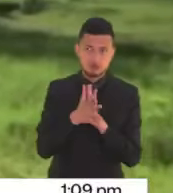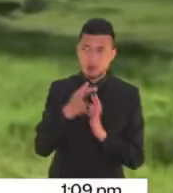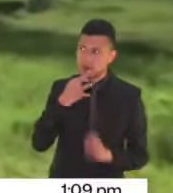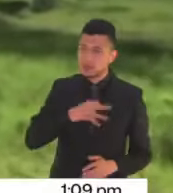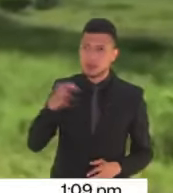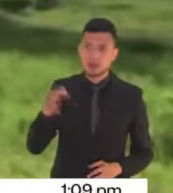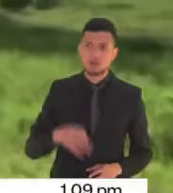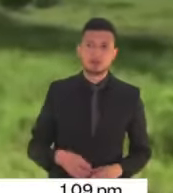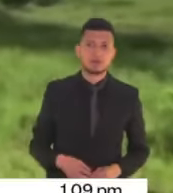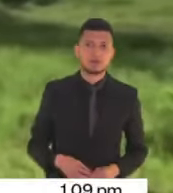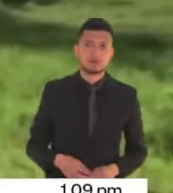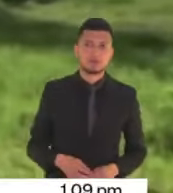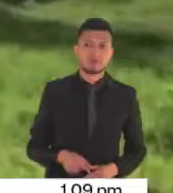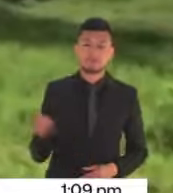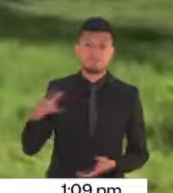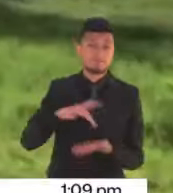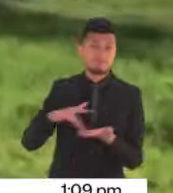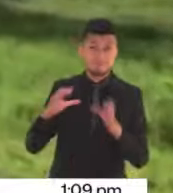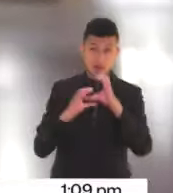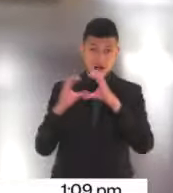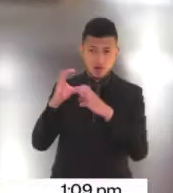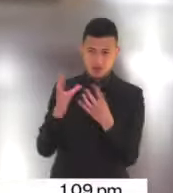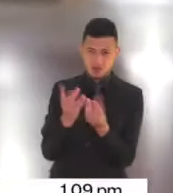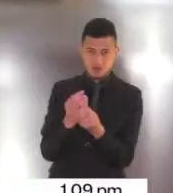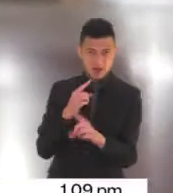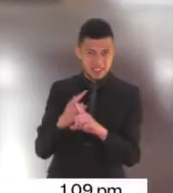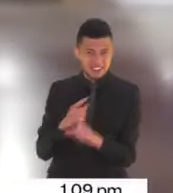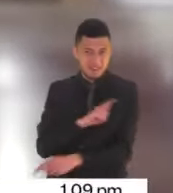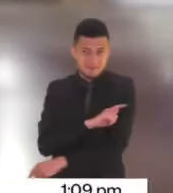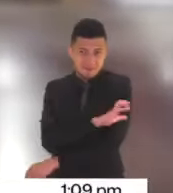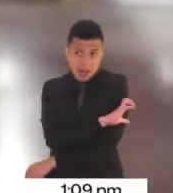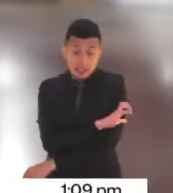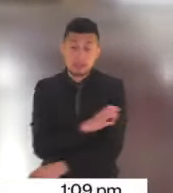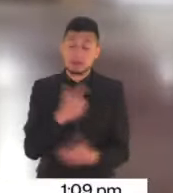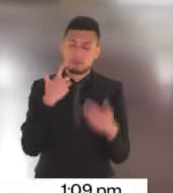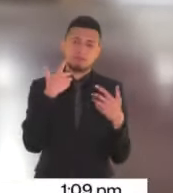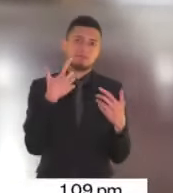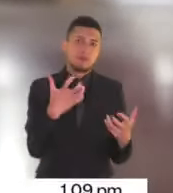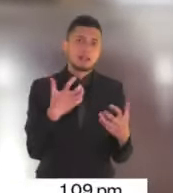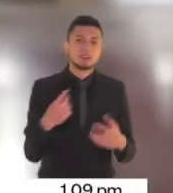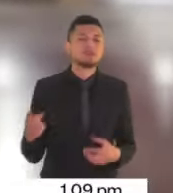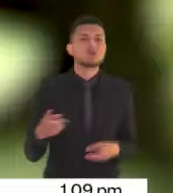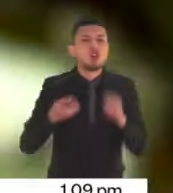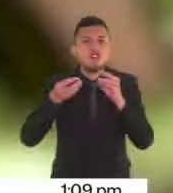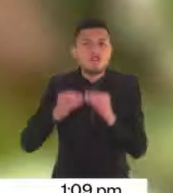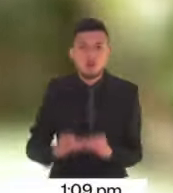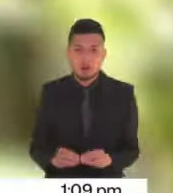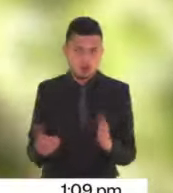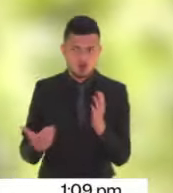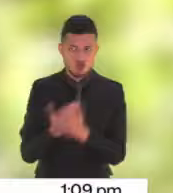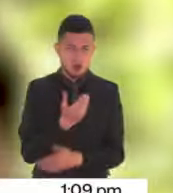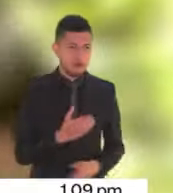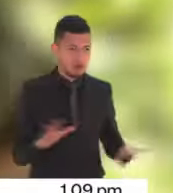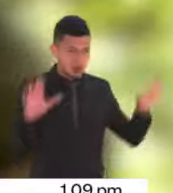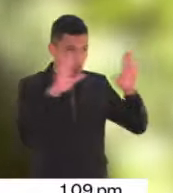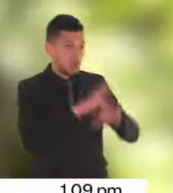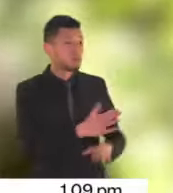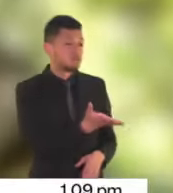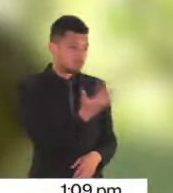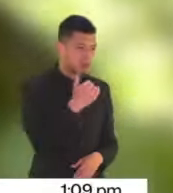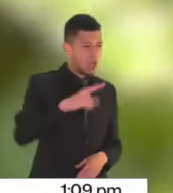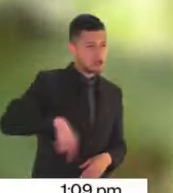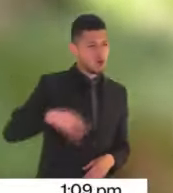La trampa de la violencia en el Cauca por las disidencias de las FARC sigue cruzando límite. Bajo una nueva modalidad, con fachada de escuelas de modelaje,